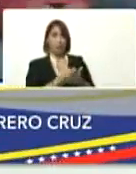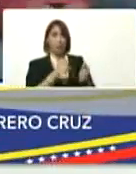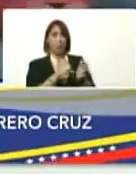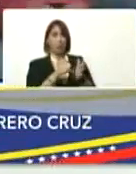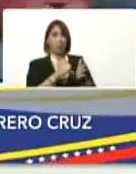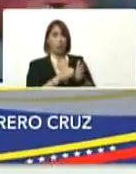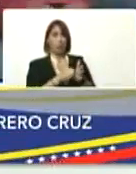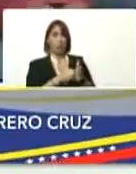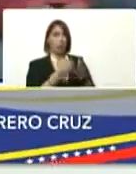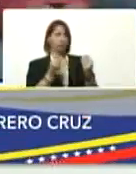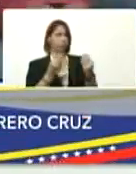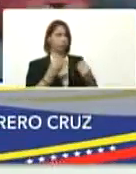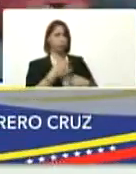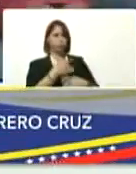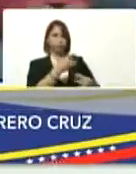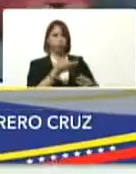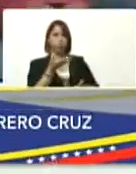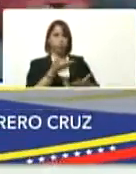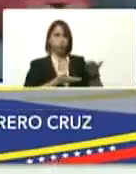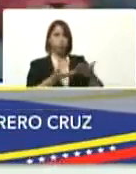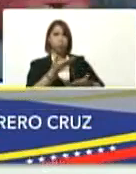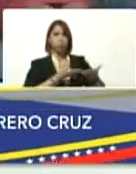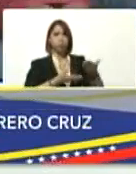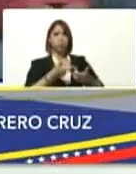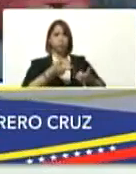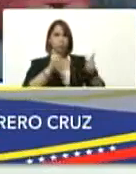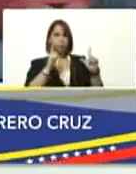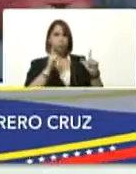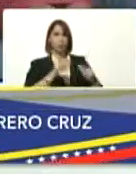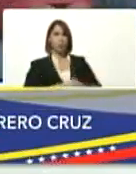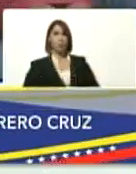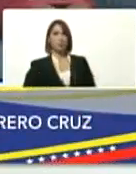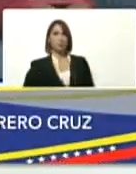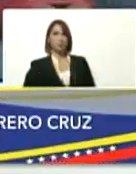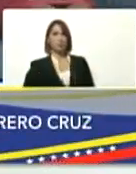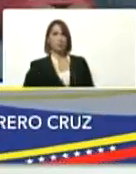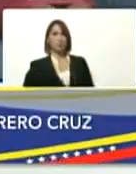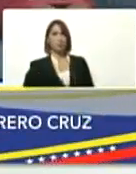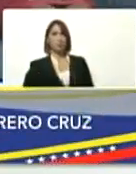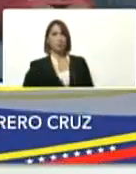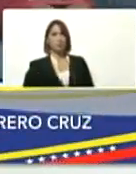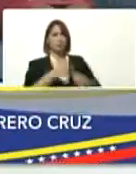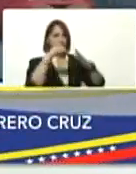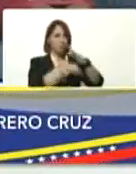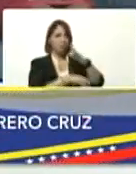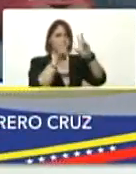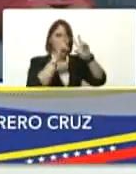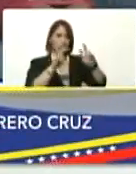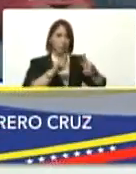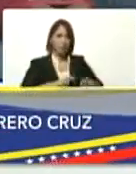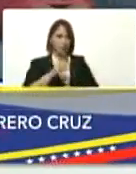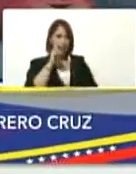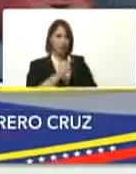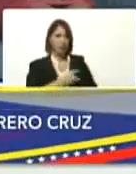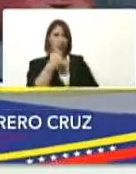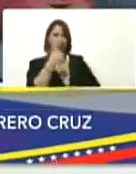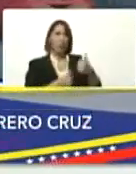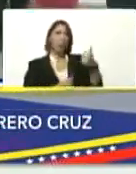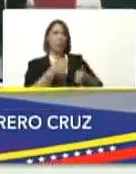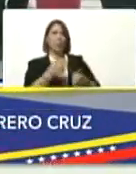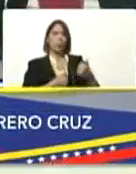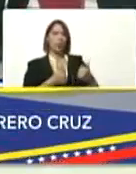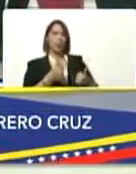muy interesante ese intercambio que nos permite cargar de experiencia y ver cuántas cosas pudiéramos hacer